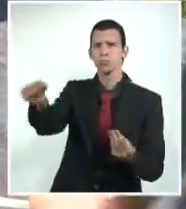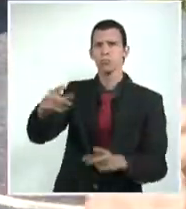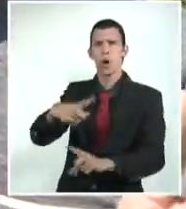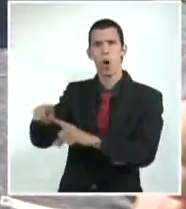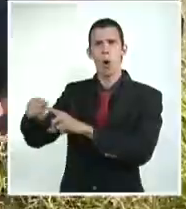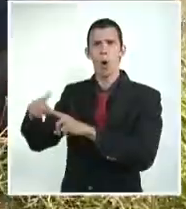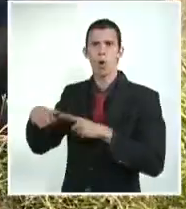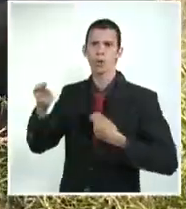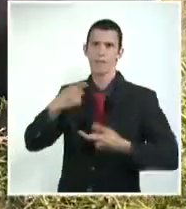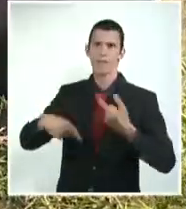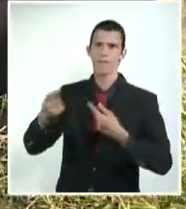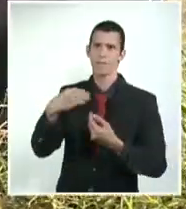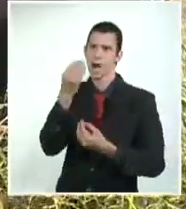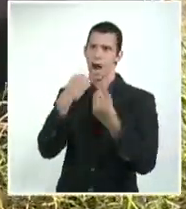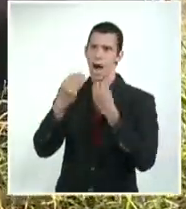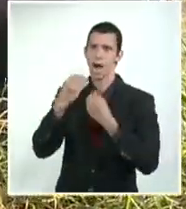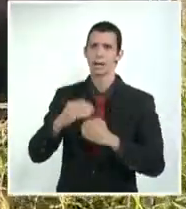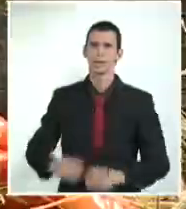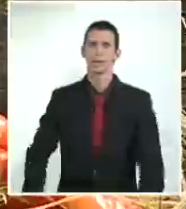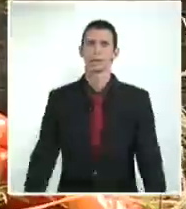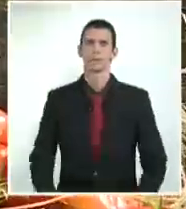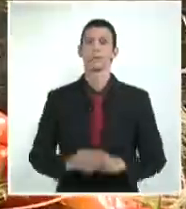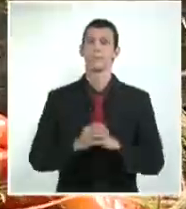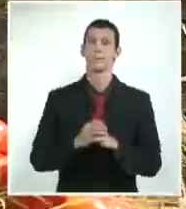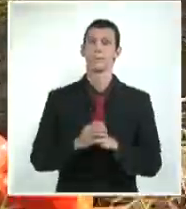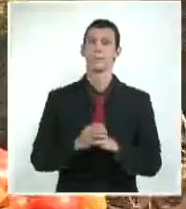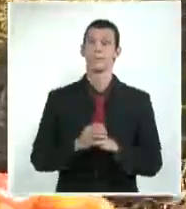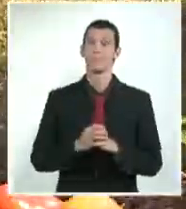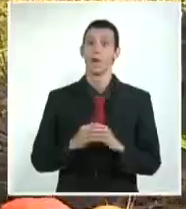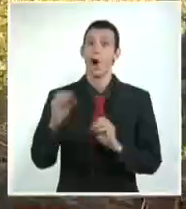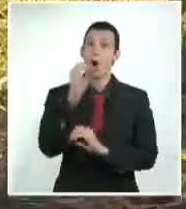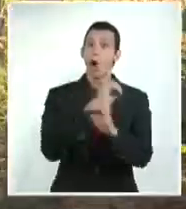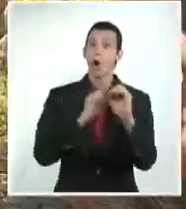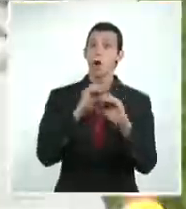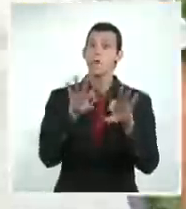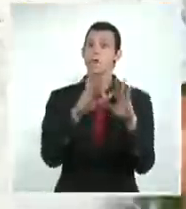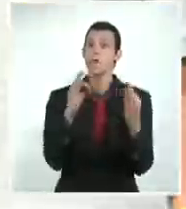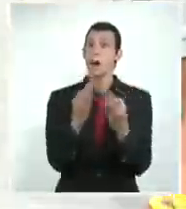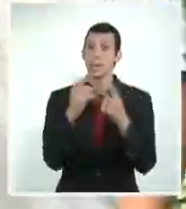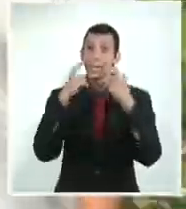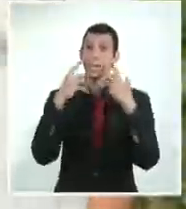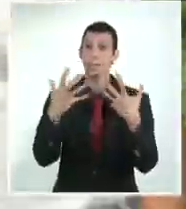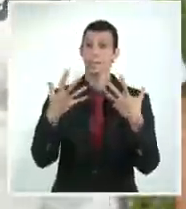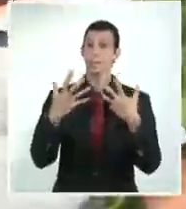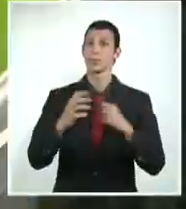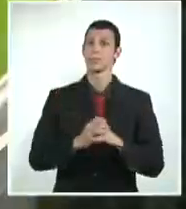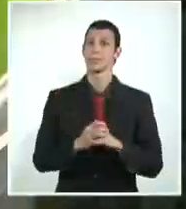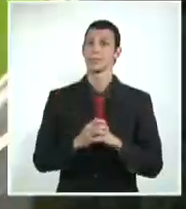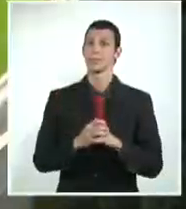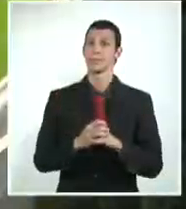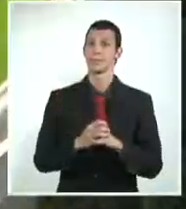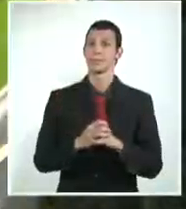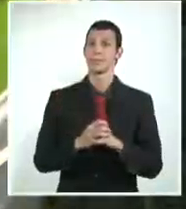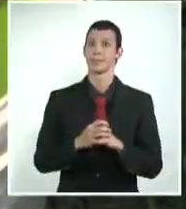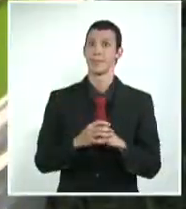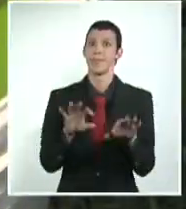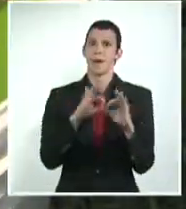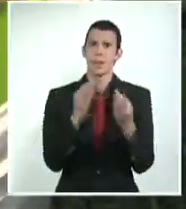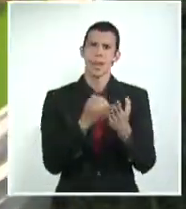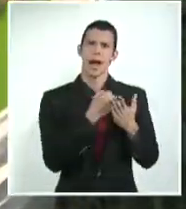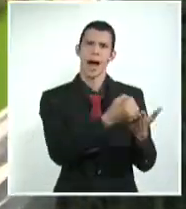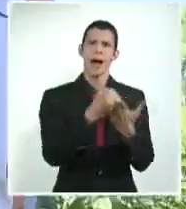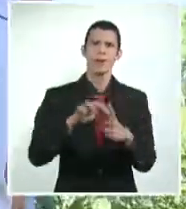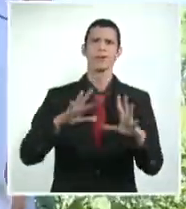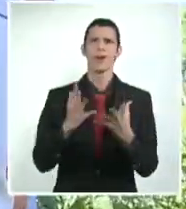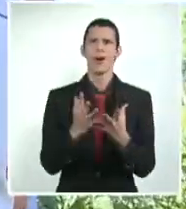3 mercados agropecuarios. La organización familiar es fundamental, nos cuenta este agricultor, quien asegura también haber hallado la felicidad